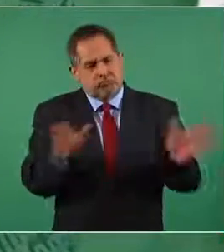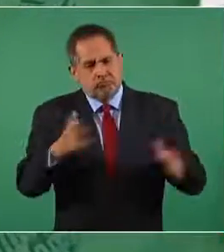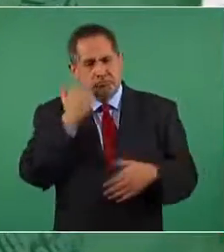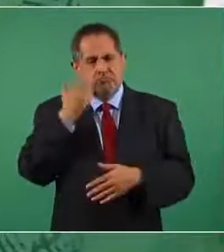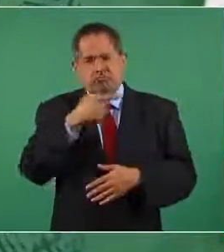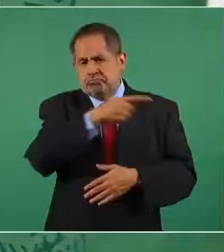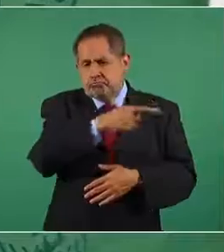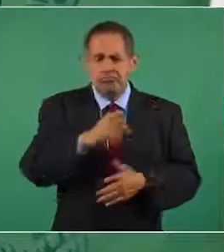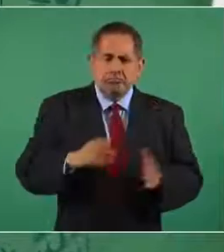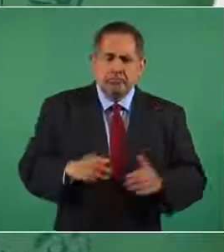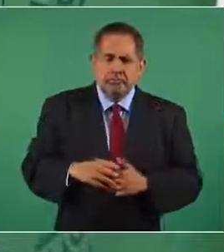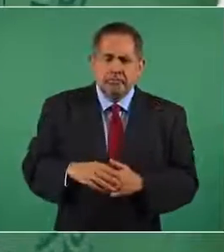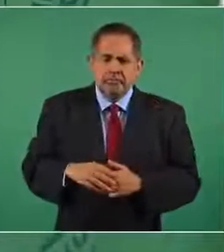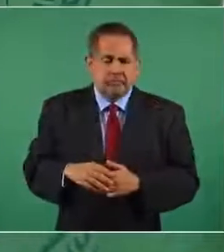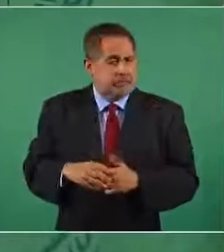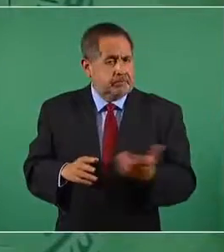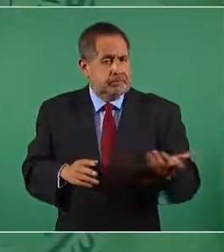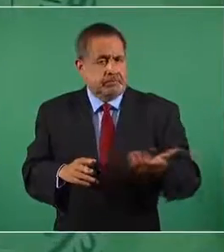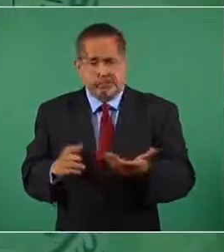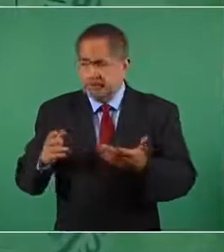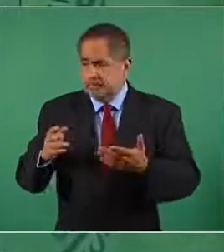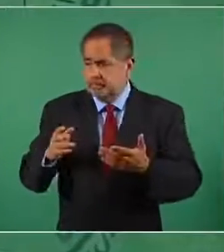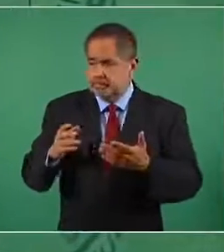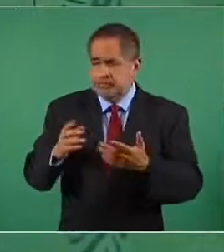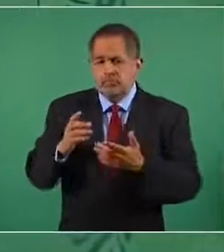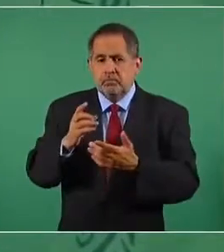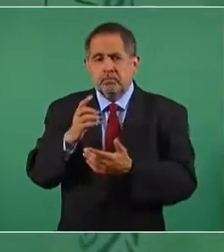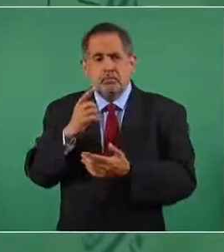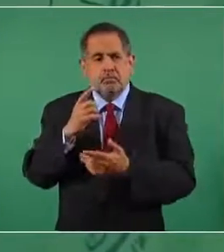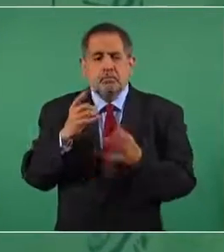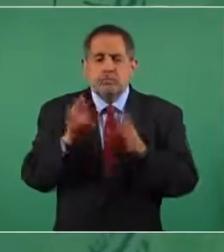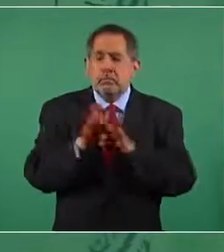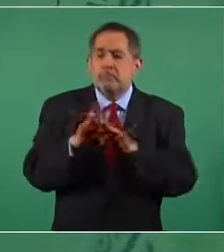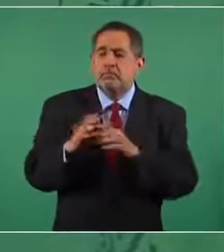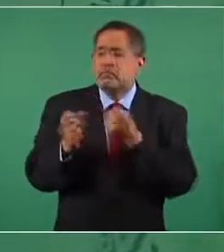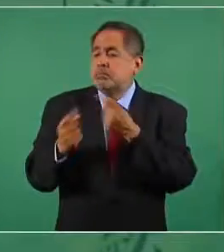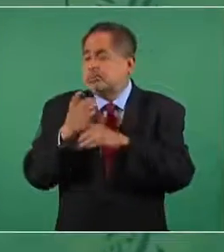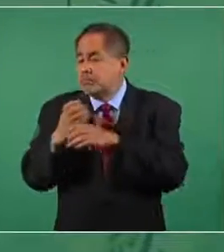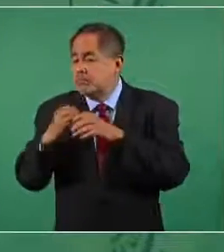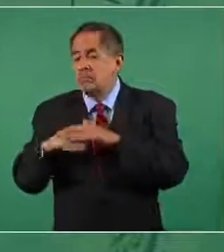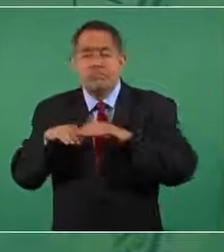solo para cuestiones básicas, fundamentales.